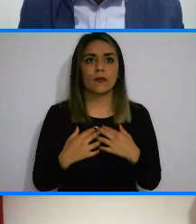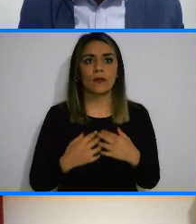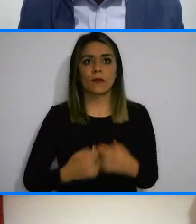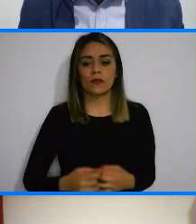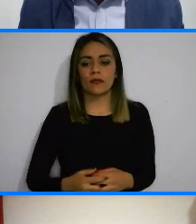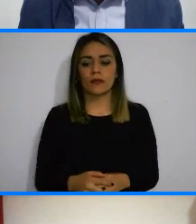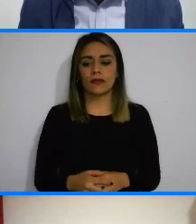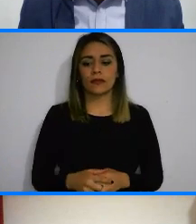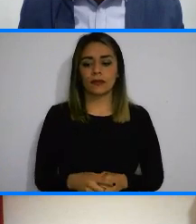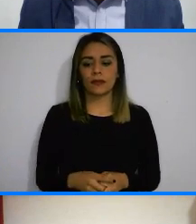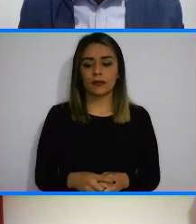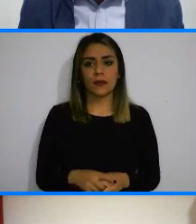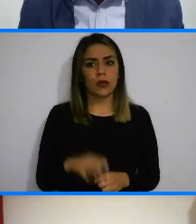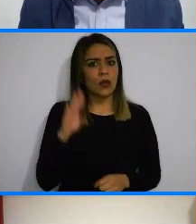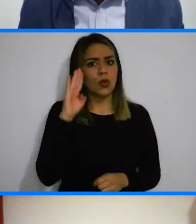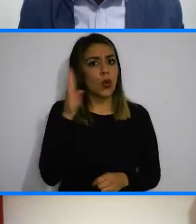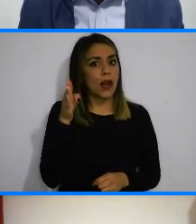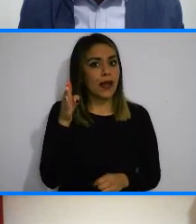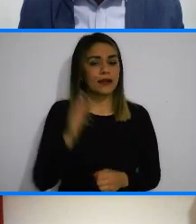Hola.